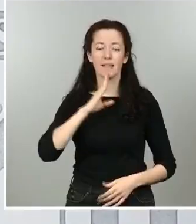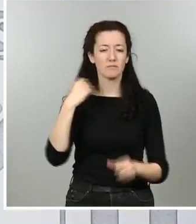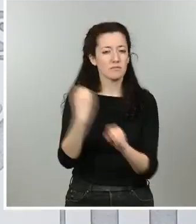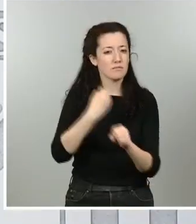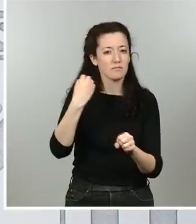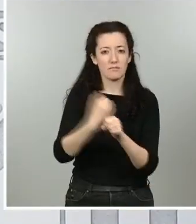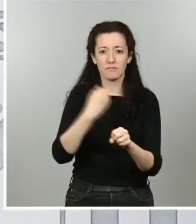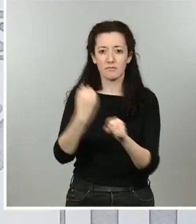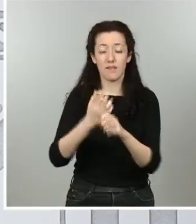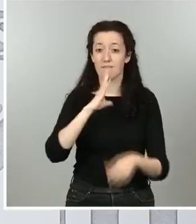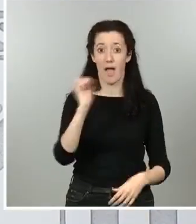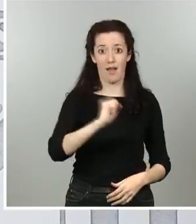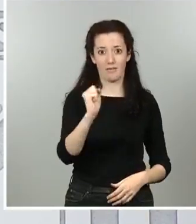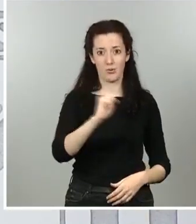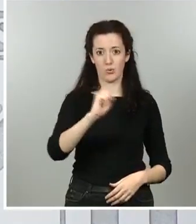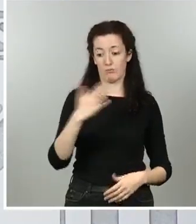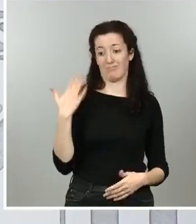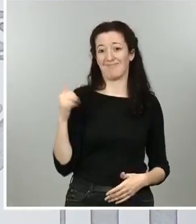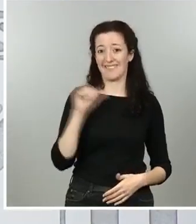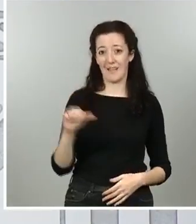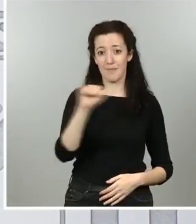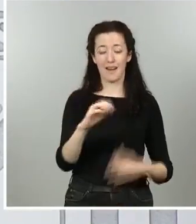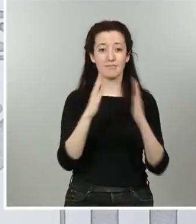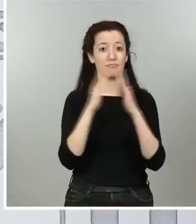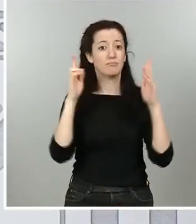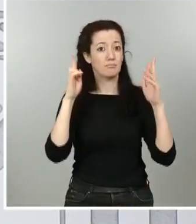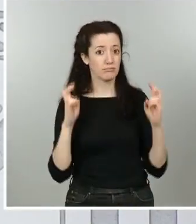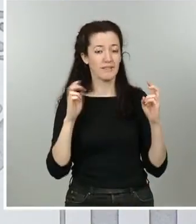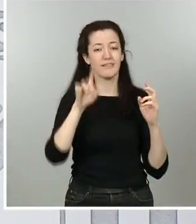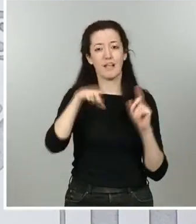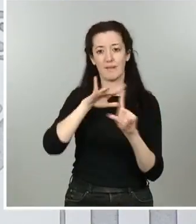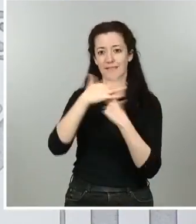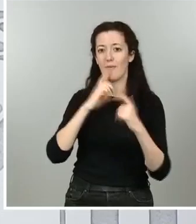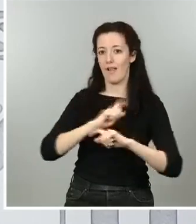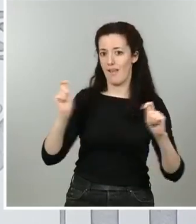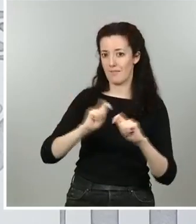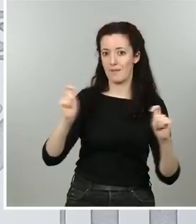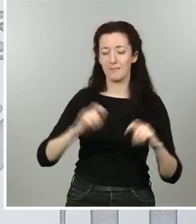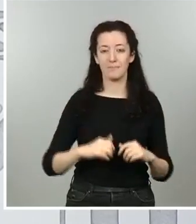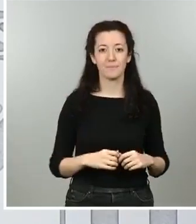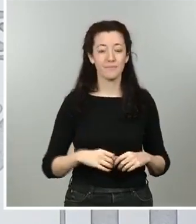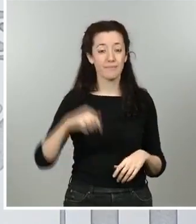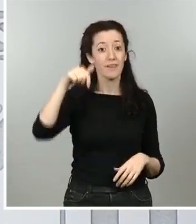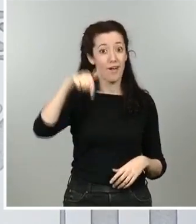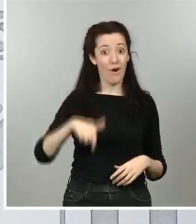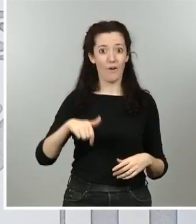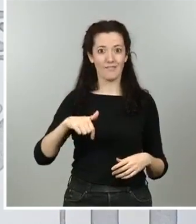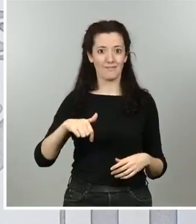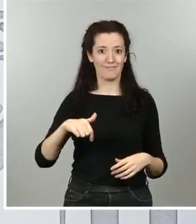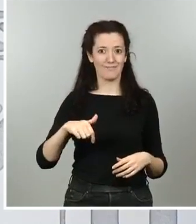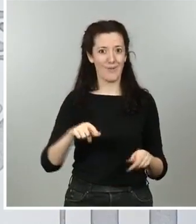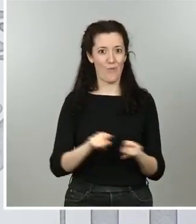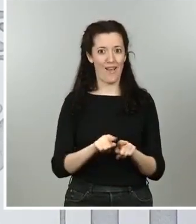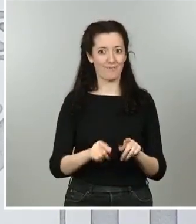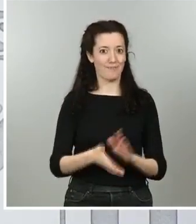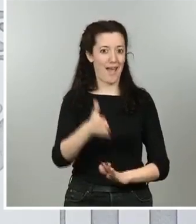que está durando estas semanas de confinamiento y durante el estado de alarma. Si hoy estamos más cerca de vencer al virus, es